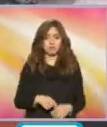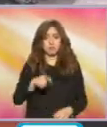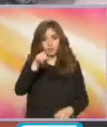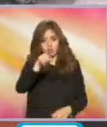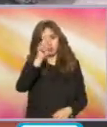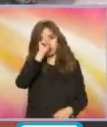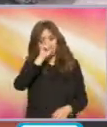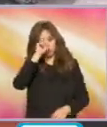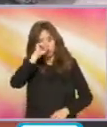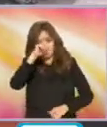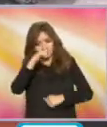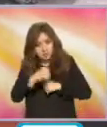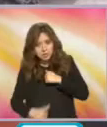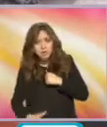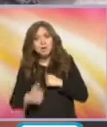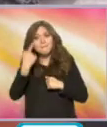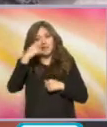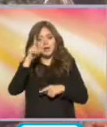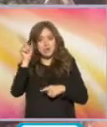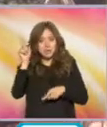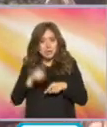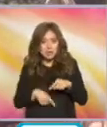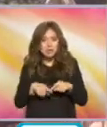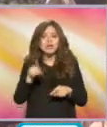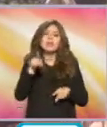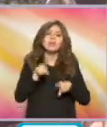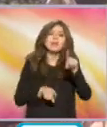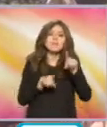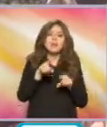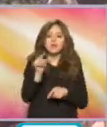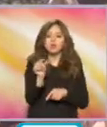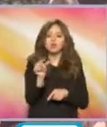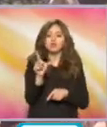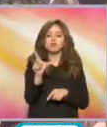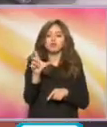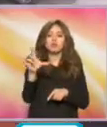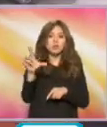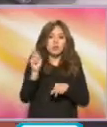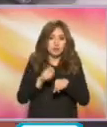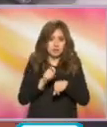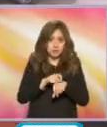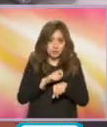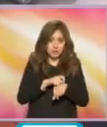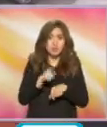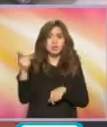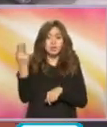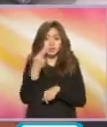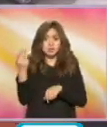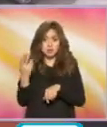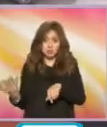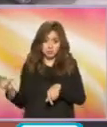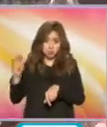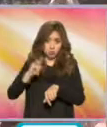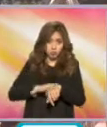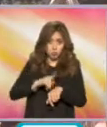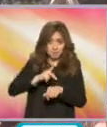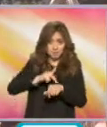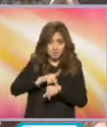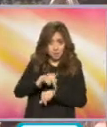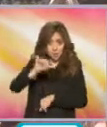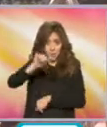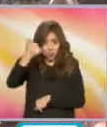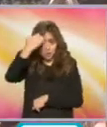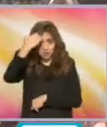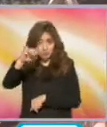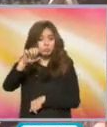cirugía, porque te lo quita por completo. Depende del tamaño, del ¿Tiene que ser un tatuaje. injerto de piel? No, después? para nada. Ok. Eso no sería tan recomendable.